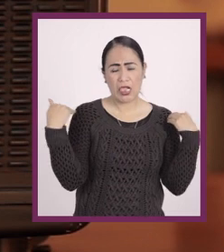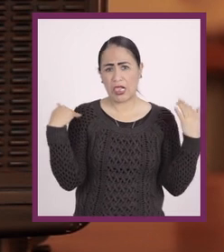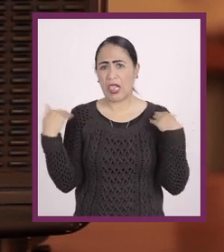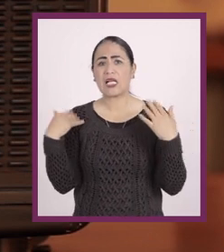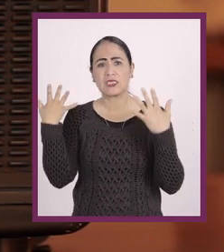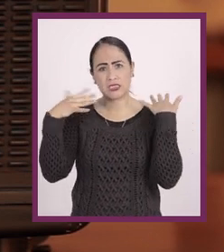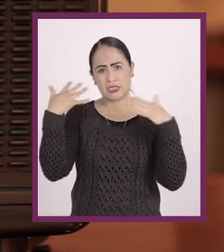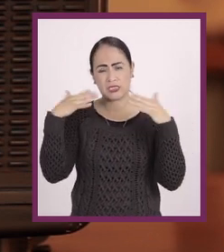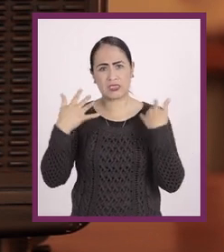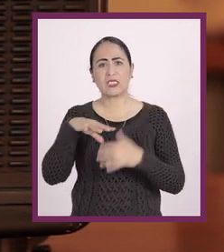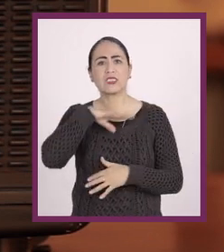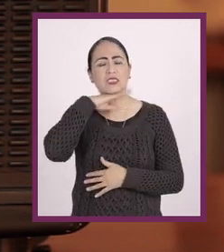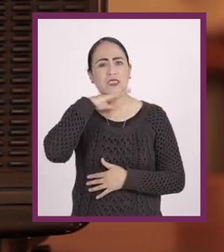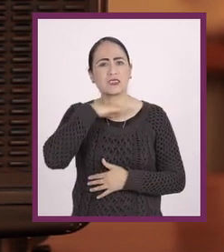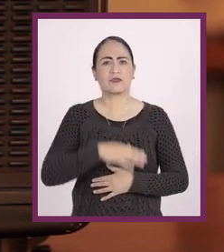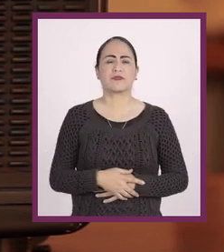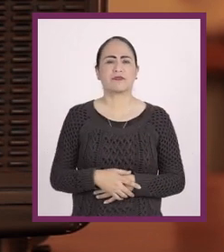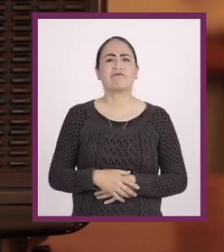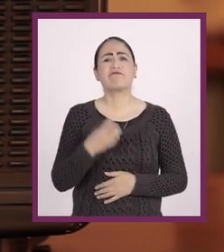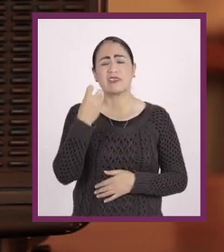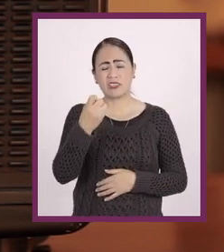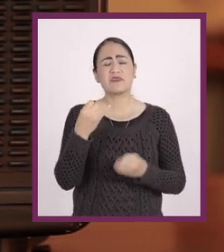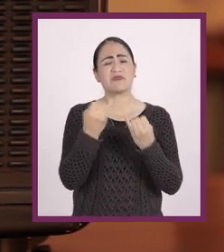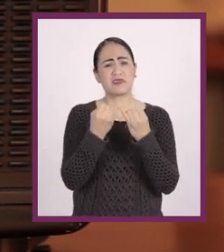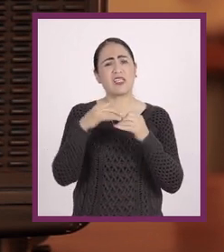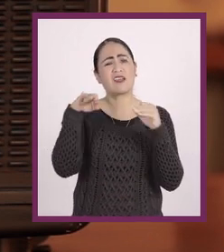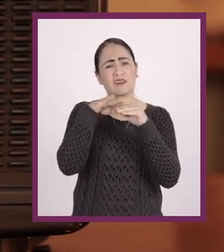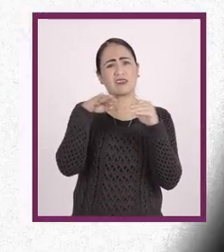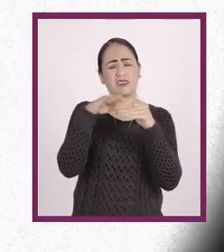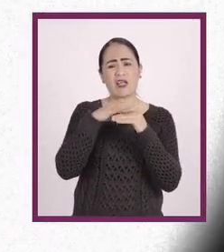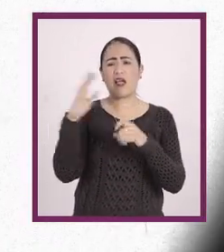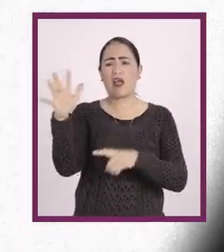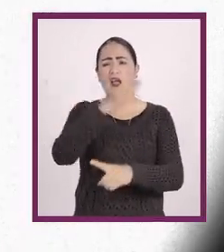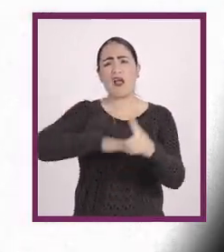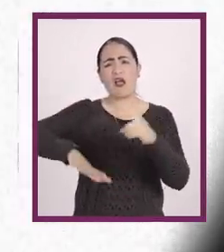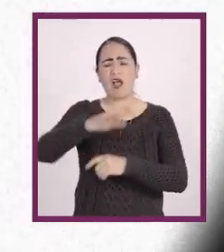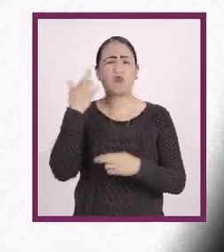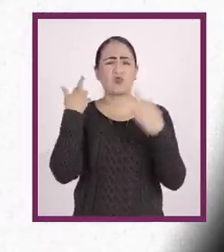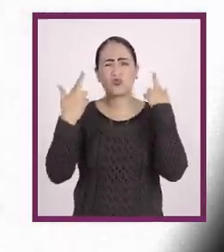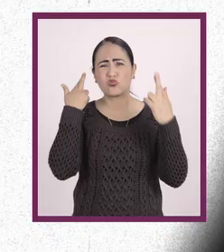ocasión me ha sucedido y mayormente es cuando hay mucho ruido alrededor mío